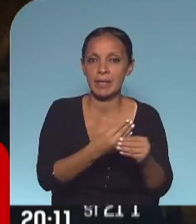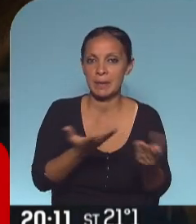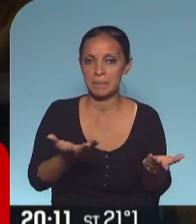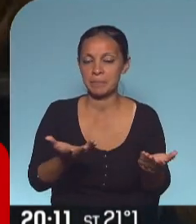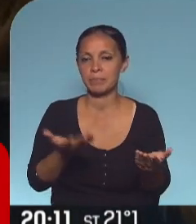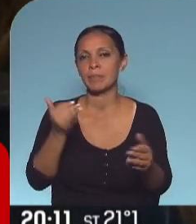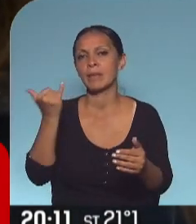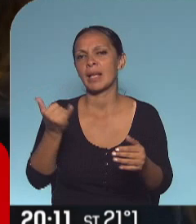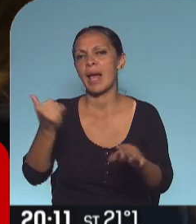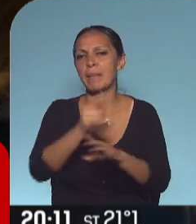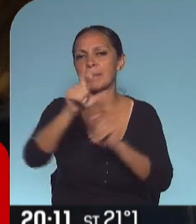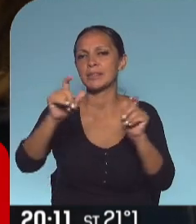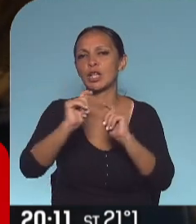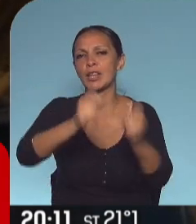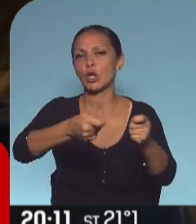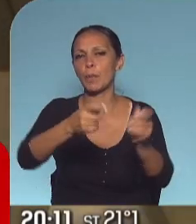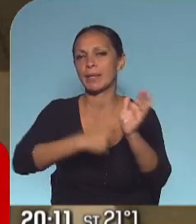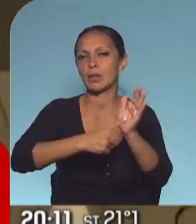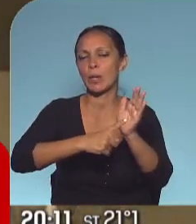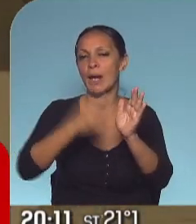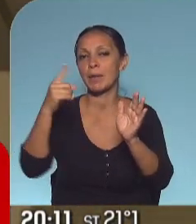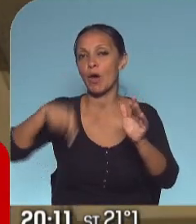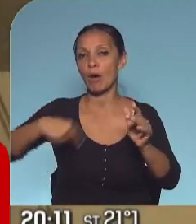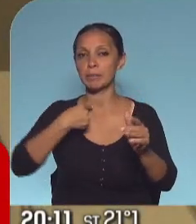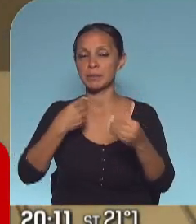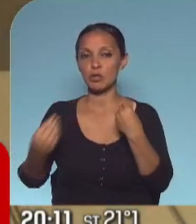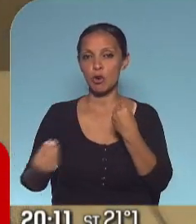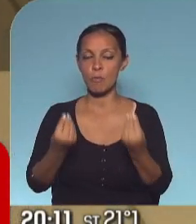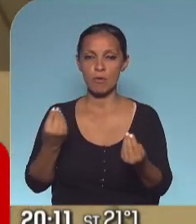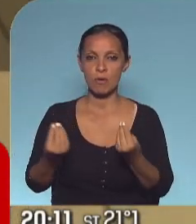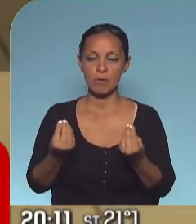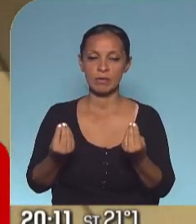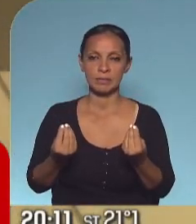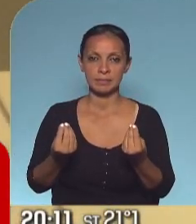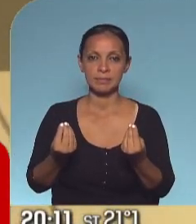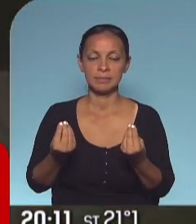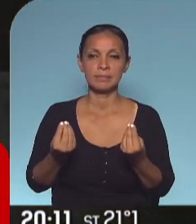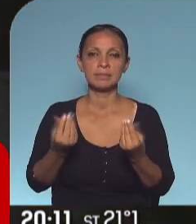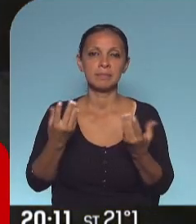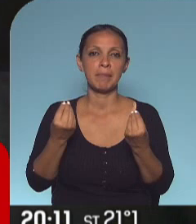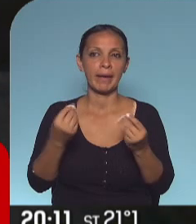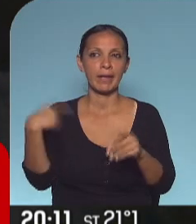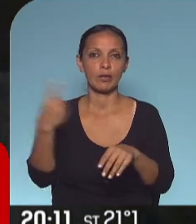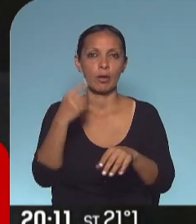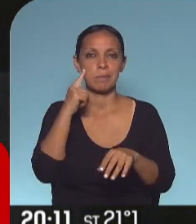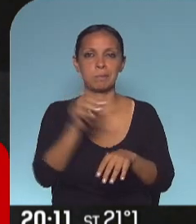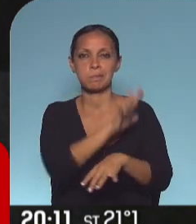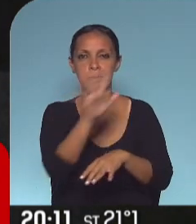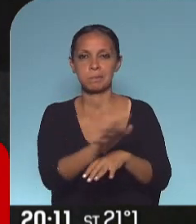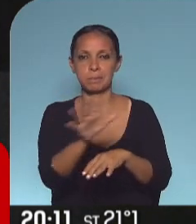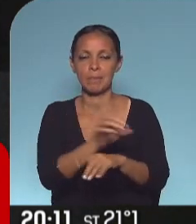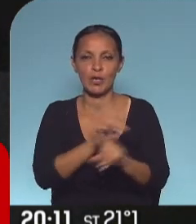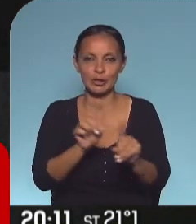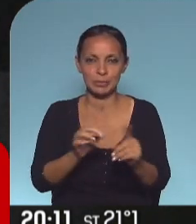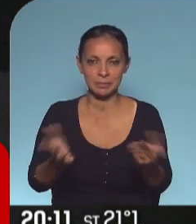tiene testaferros por todos lados, ahora tiene el serio problema de cómo hace para que no quepan dudas de que eso lo va